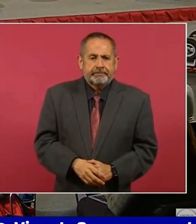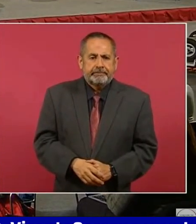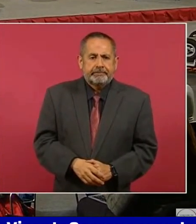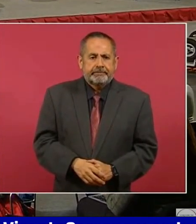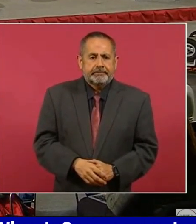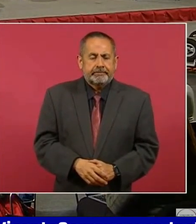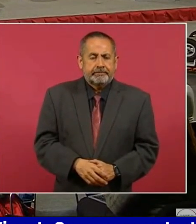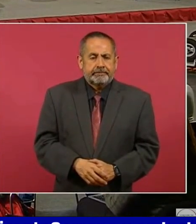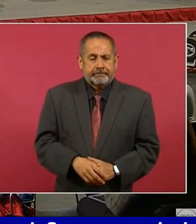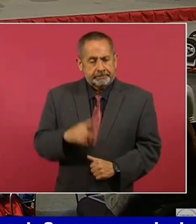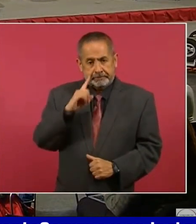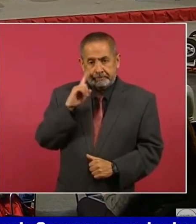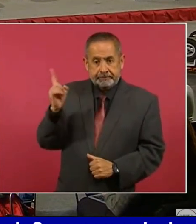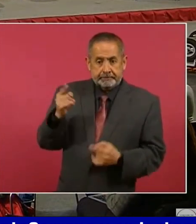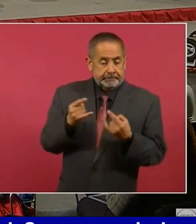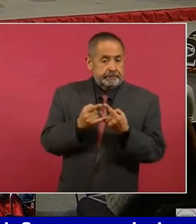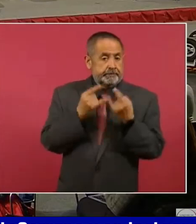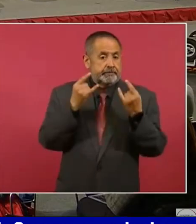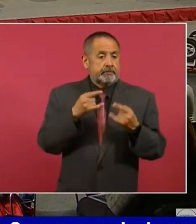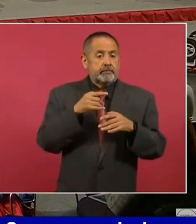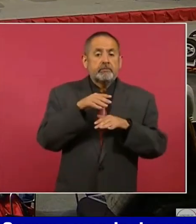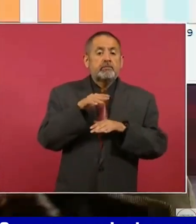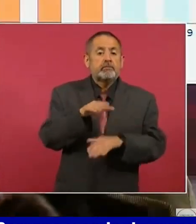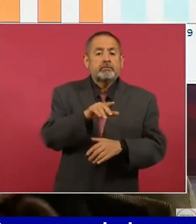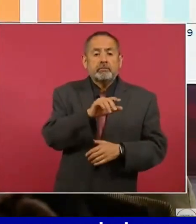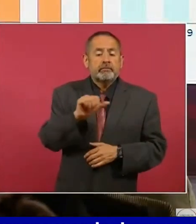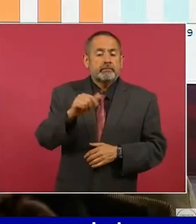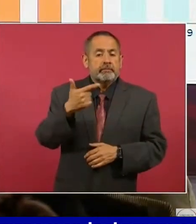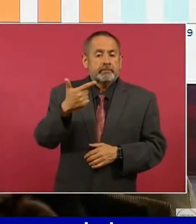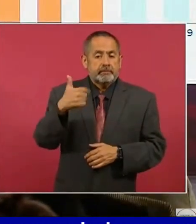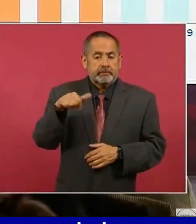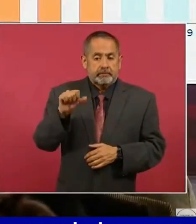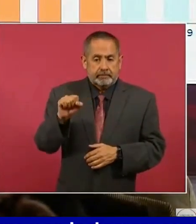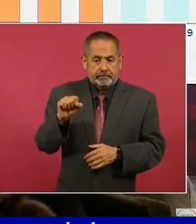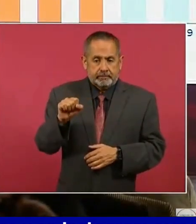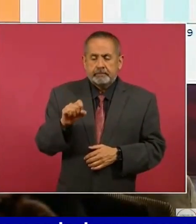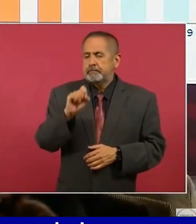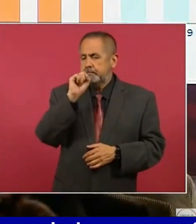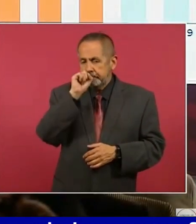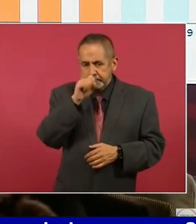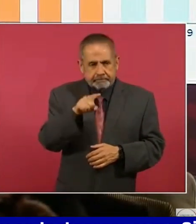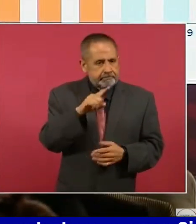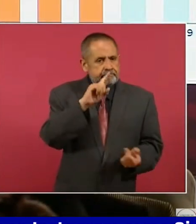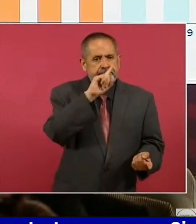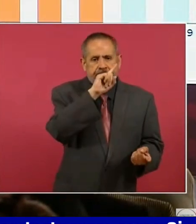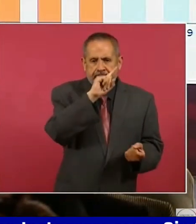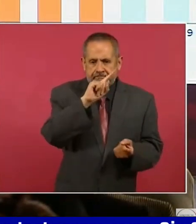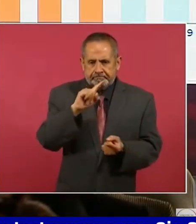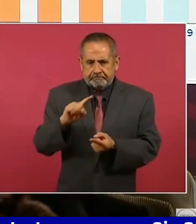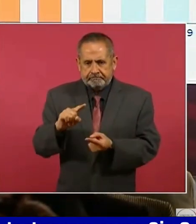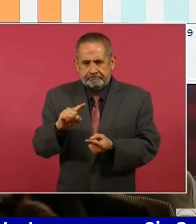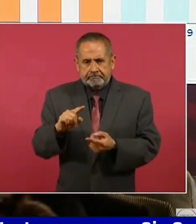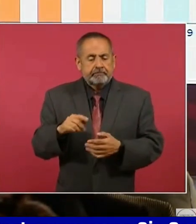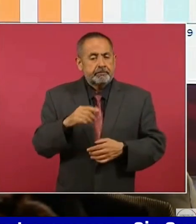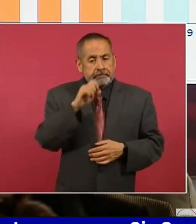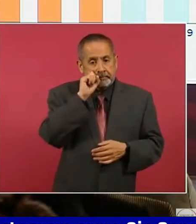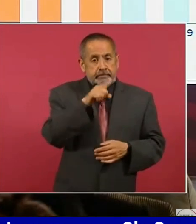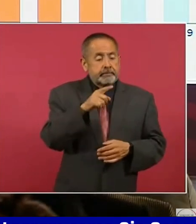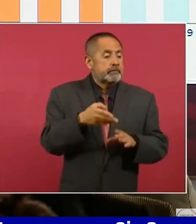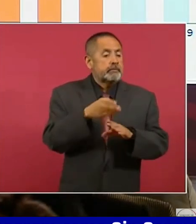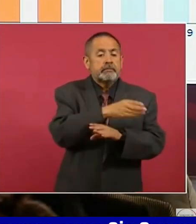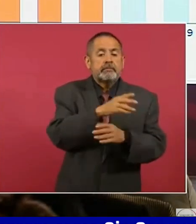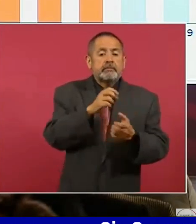Este histórico es de producción de gas, es lo mismo. Miren, se producían en